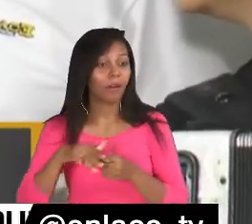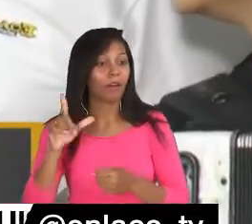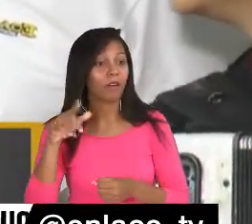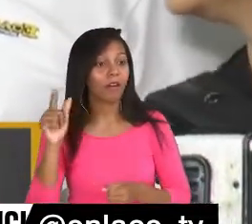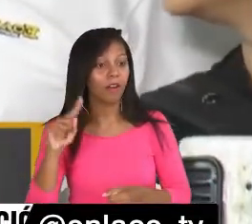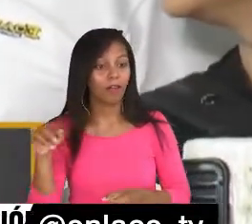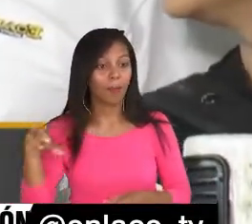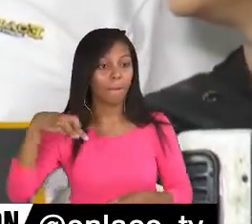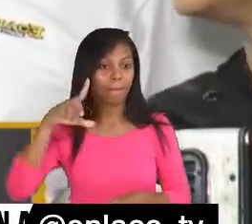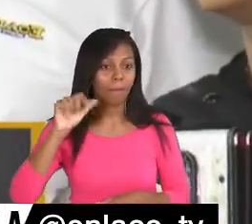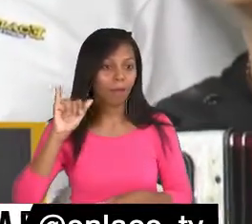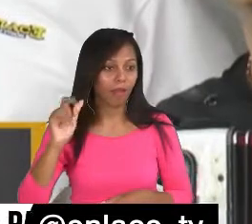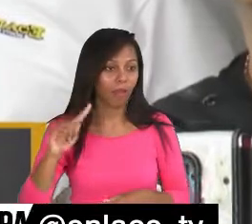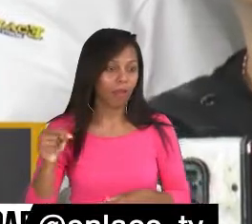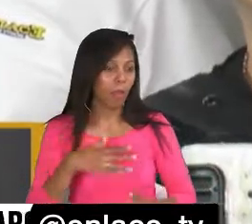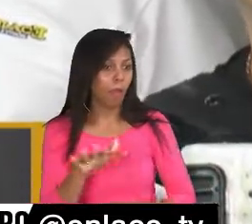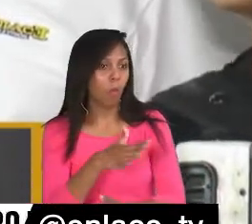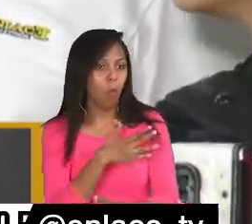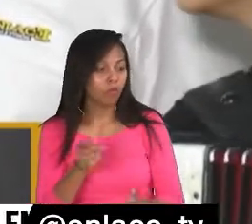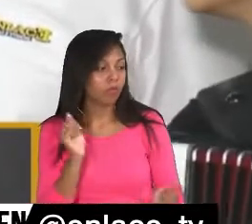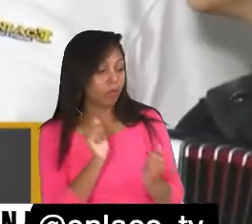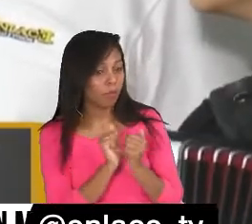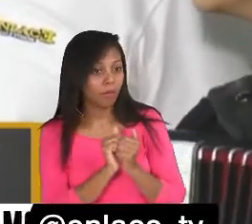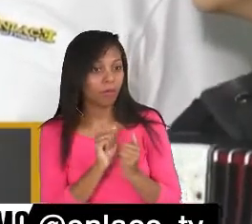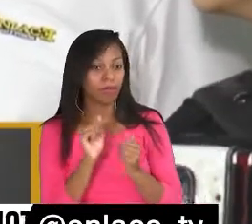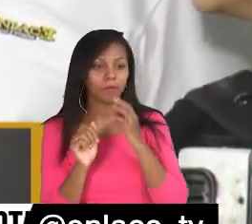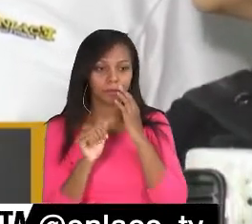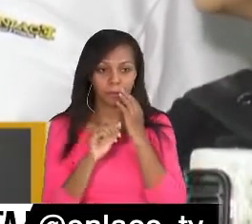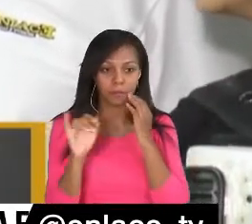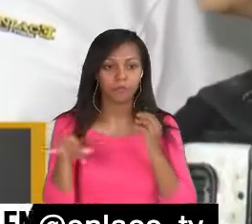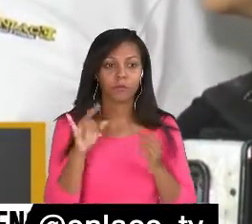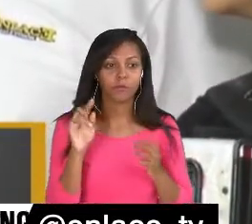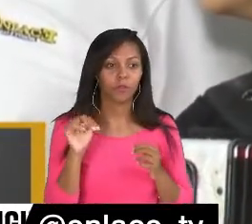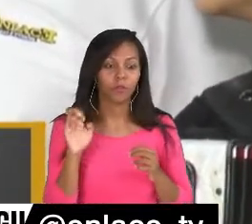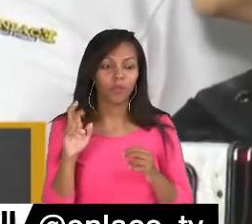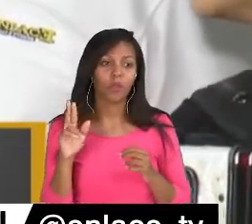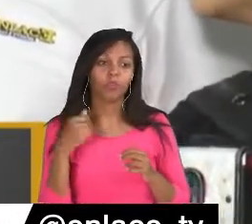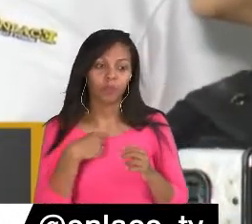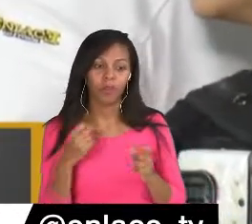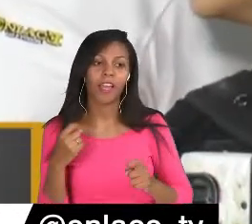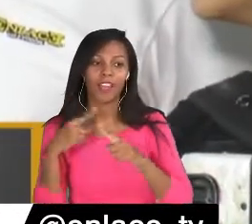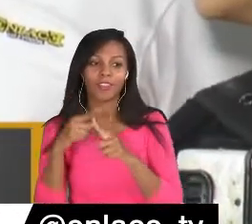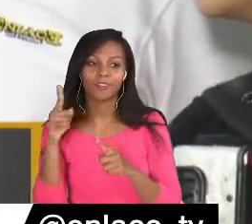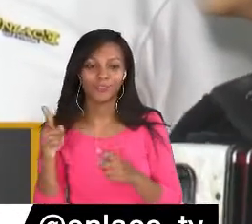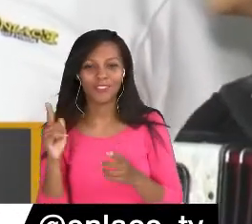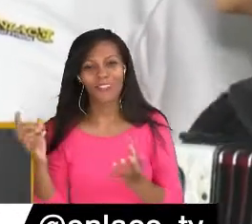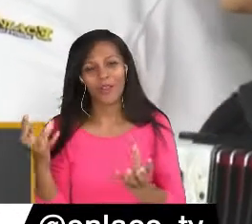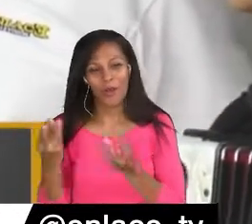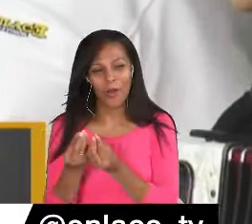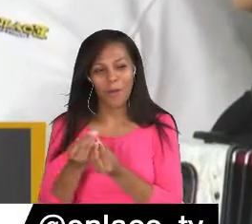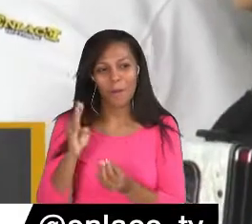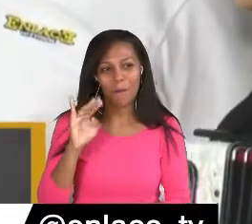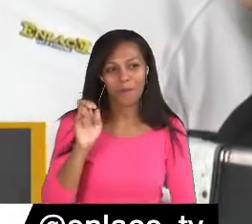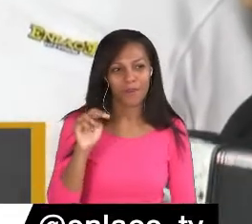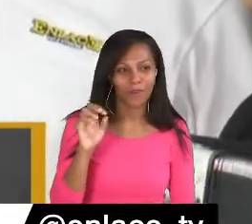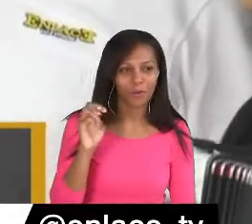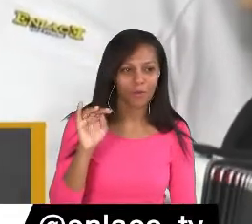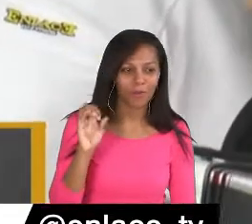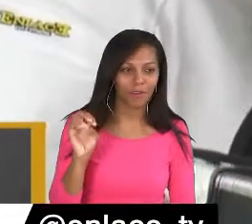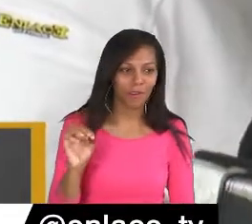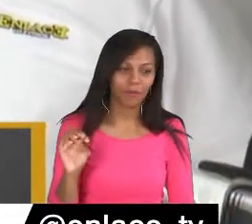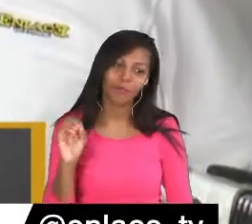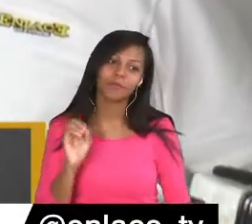nuestro repertorio musical al lado de Xavier Camerer. Junior Santiago es vocalista del Binomio de Oro, con todo mi cariño, todo mi repertorio. Recordemos repertorio. Claro